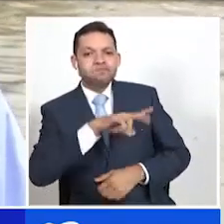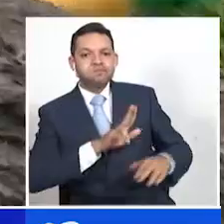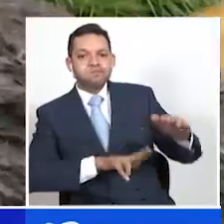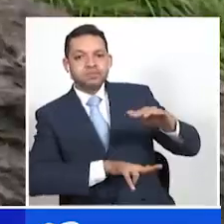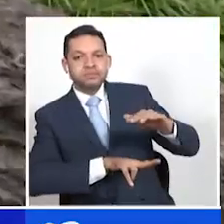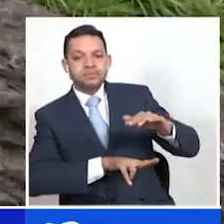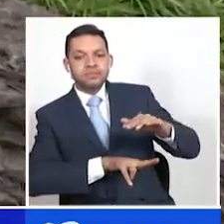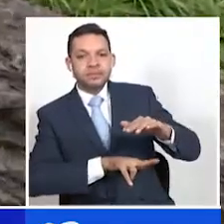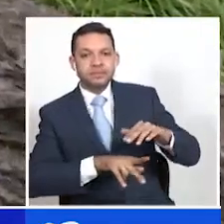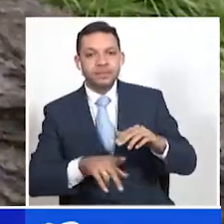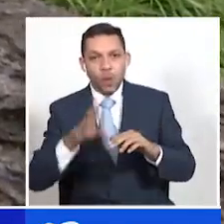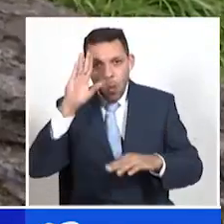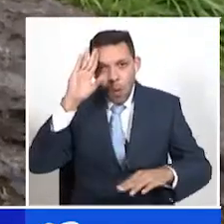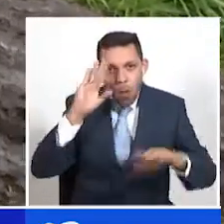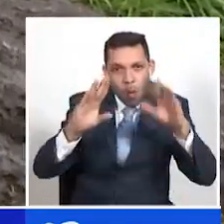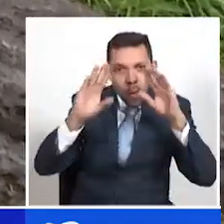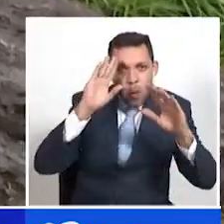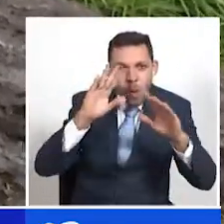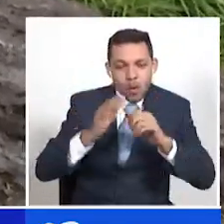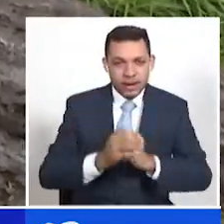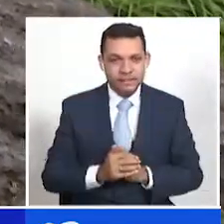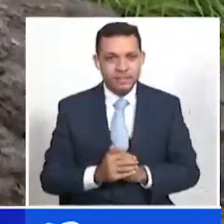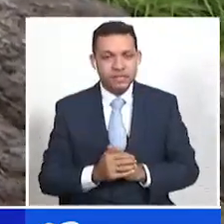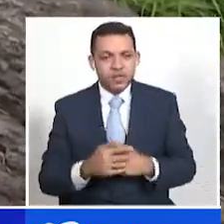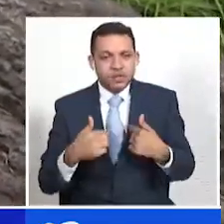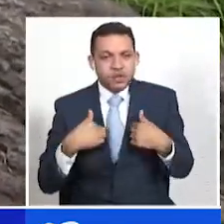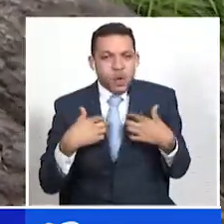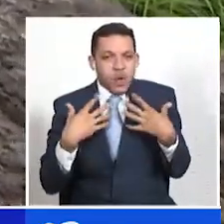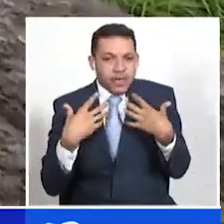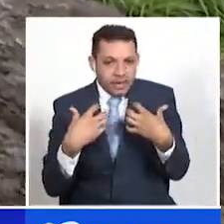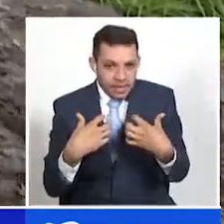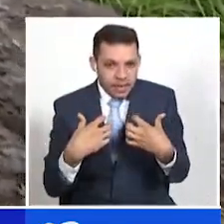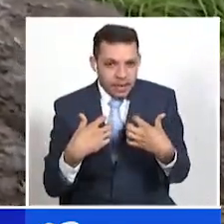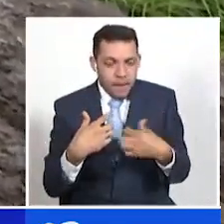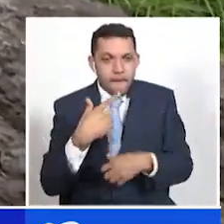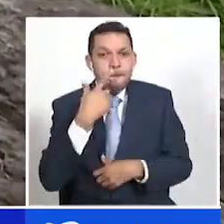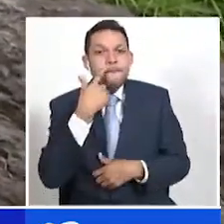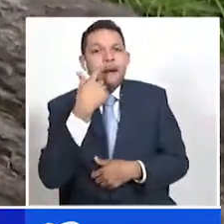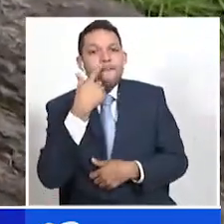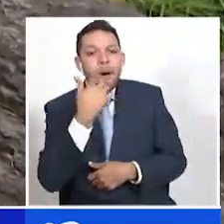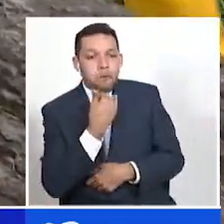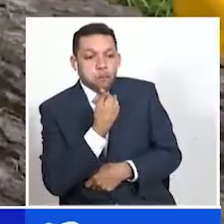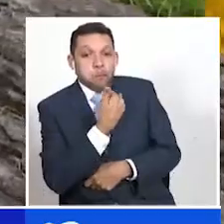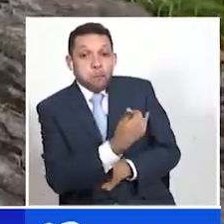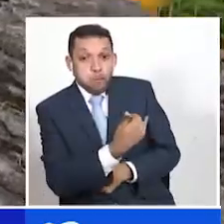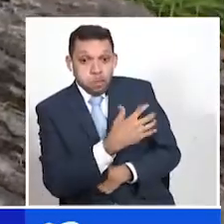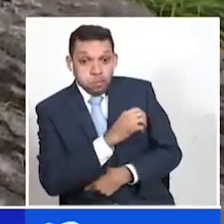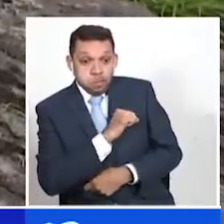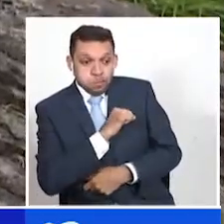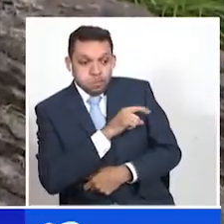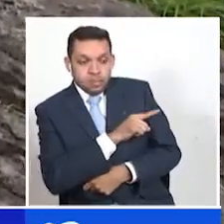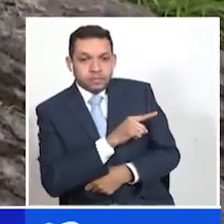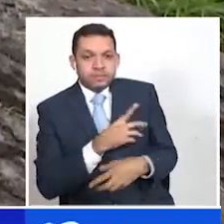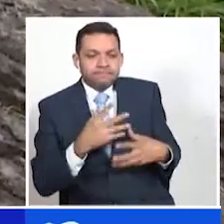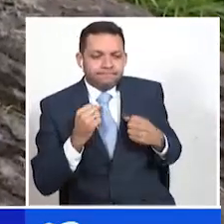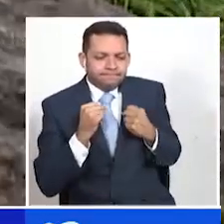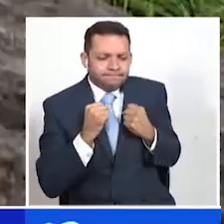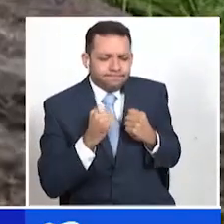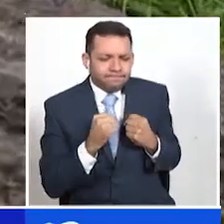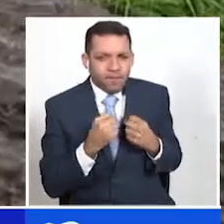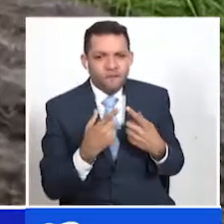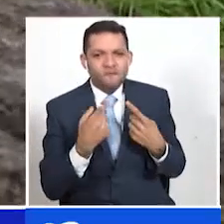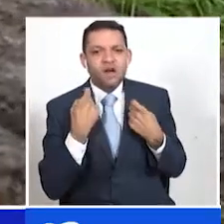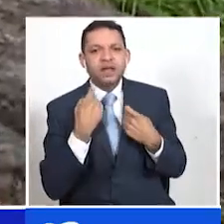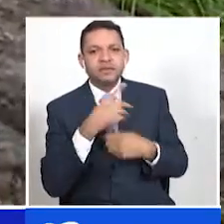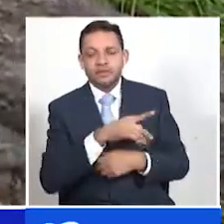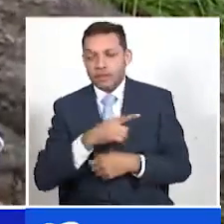esta nena. Hola, yo quería hablar de aquí a mi papito porque es que yo lo extraño mucho.